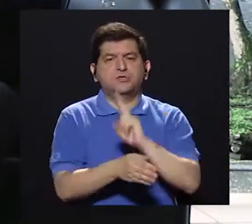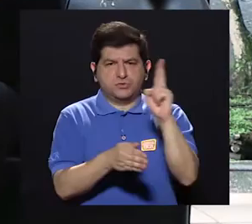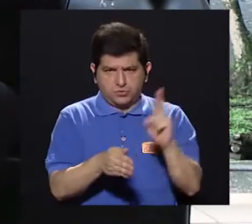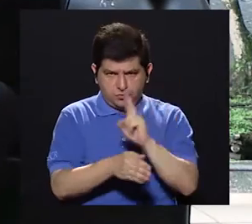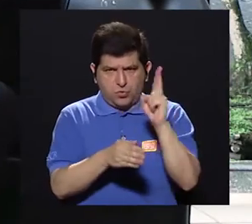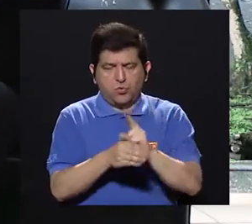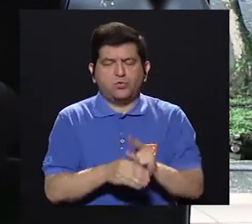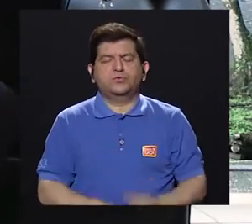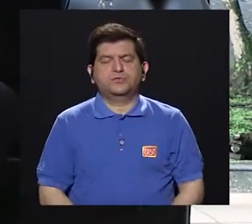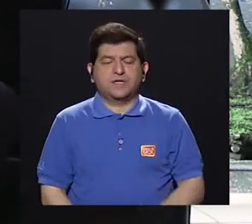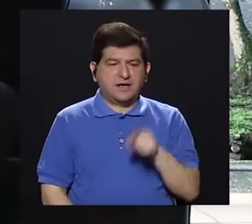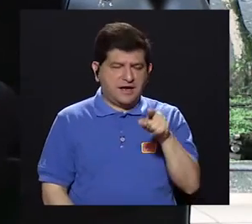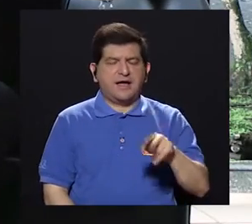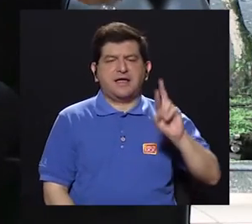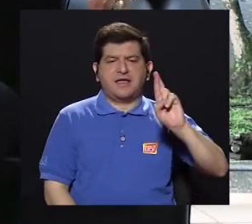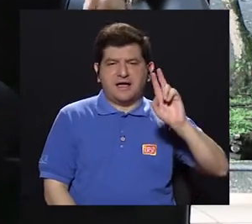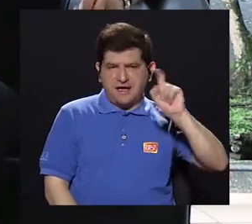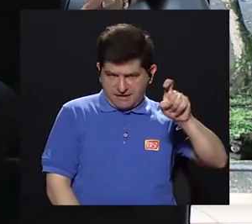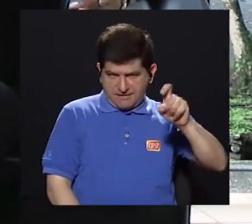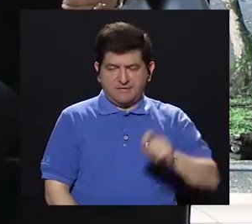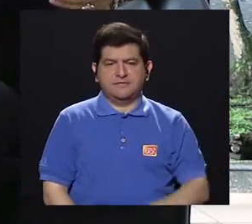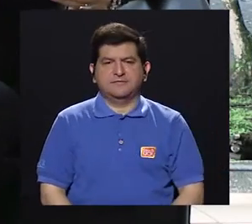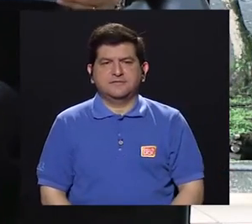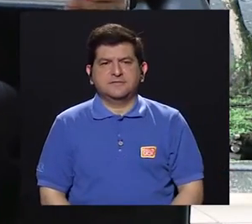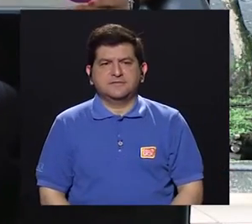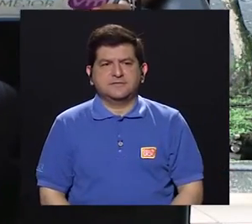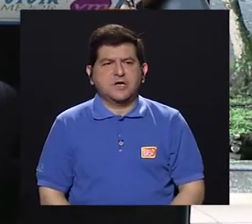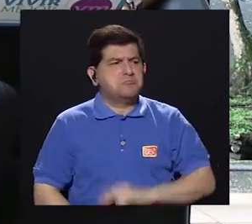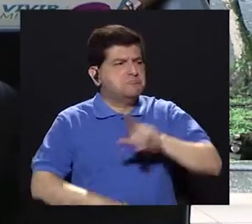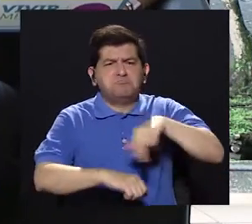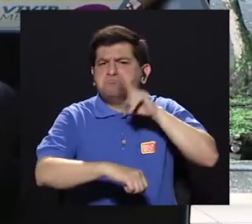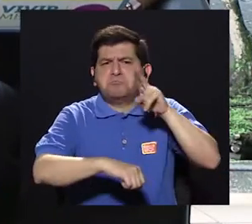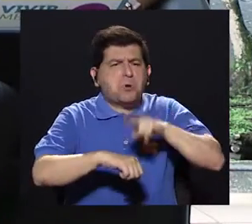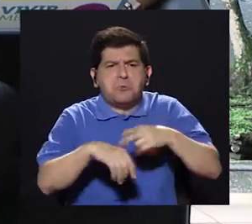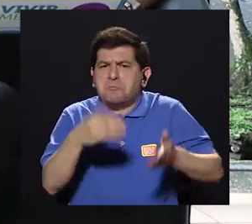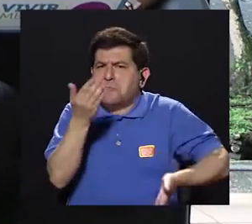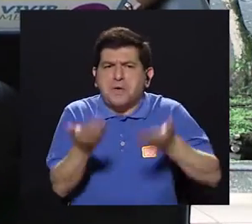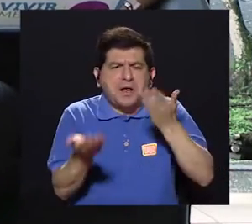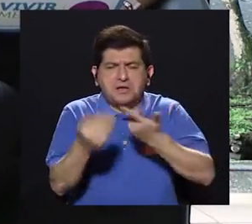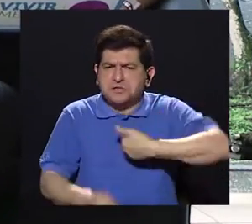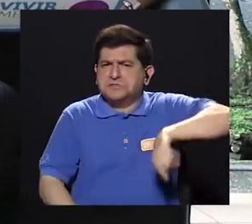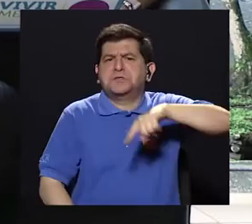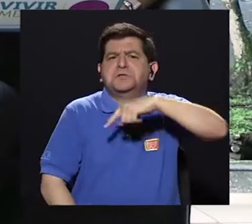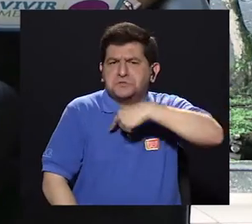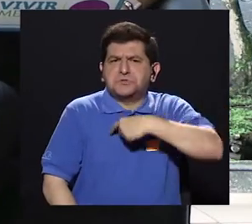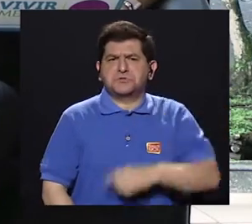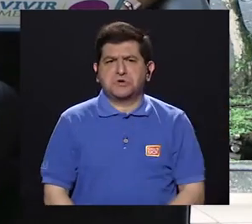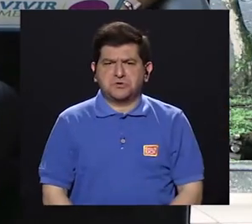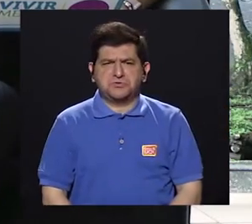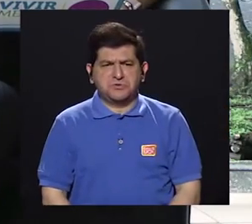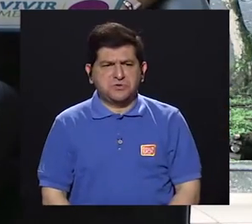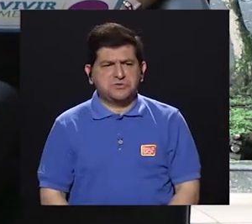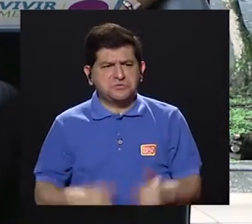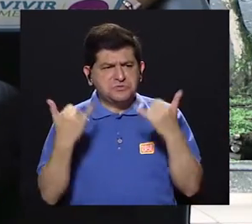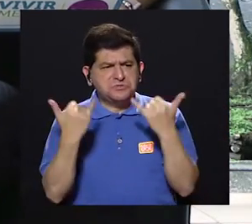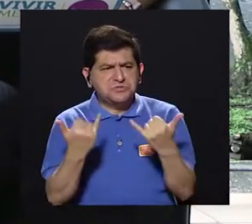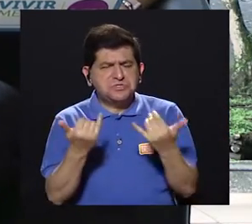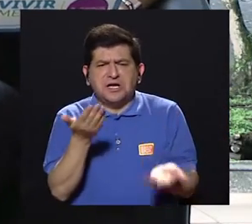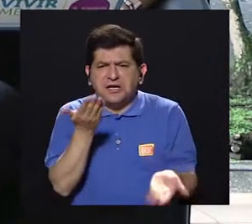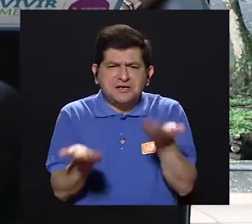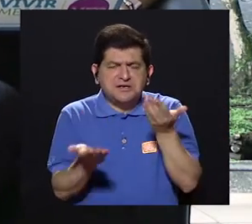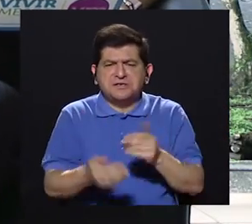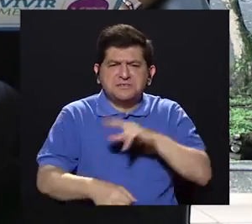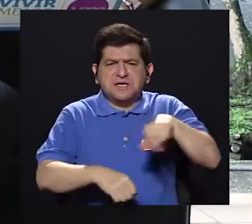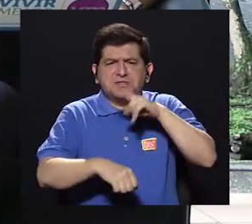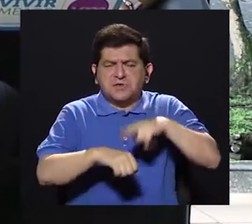utilizan algún tipo de radiación son pues comunes, ¿verdad? Para nosotros y relativamente los